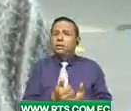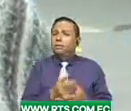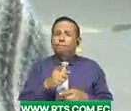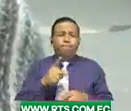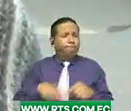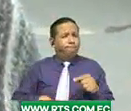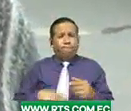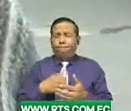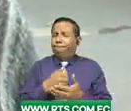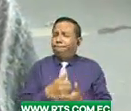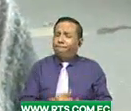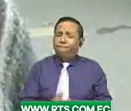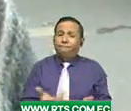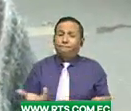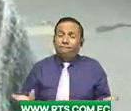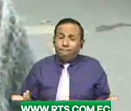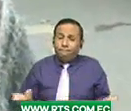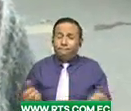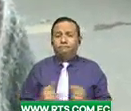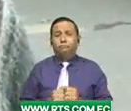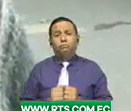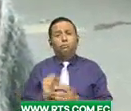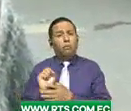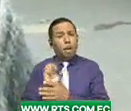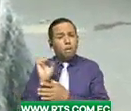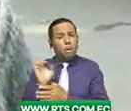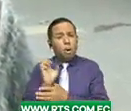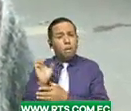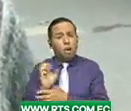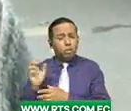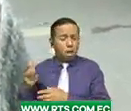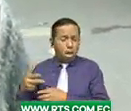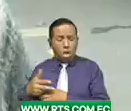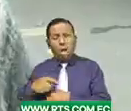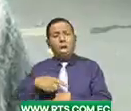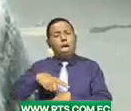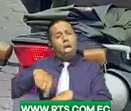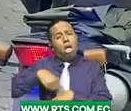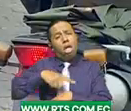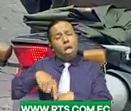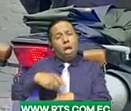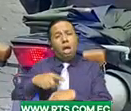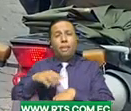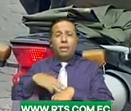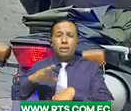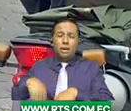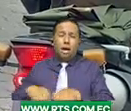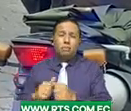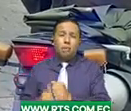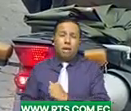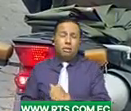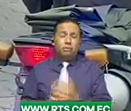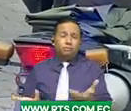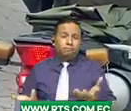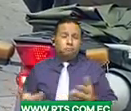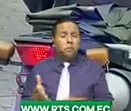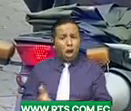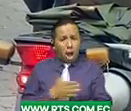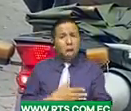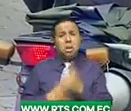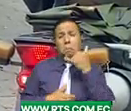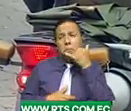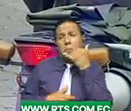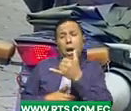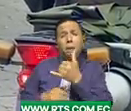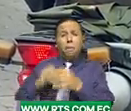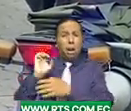para ayudarle. Igual la ambulancia se demoró bastante. Sí, que han llamado a la ambulancia y que se ha demorado,